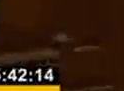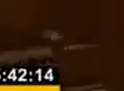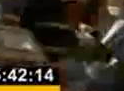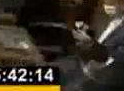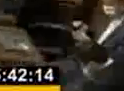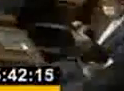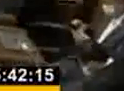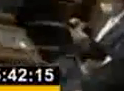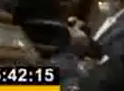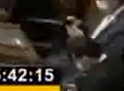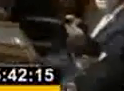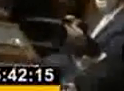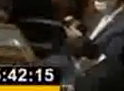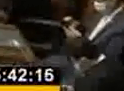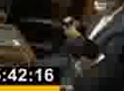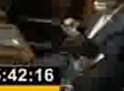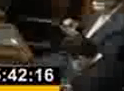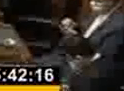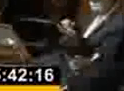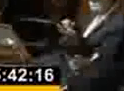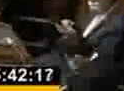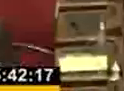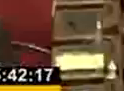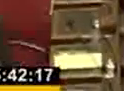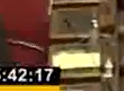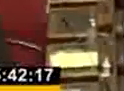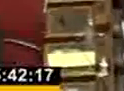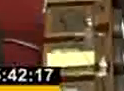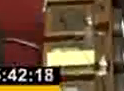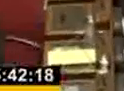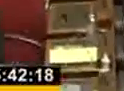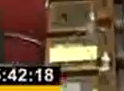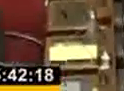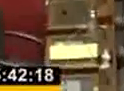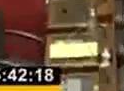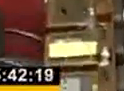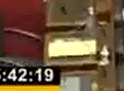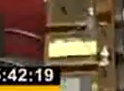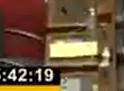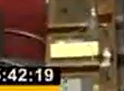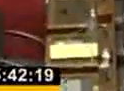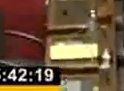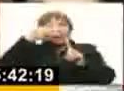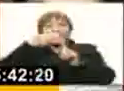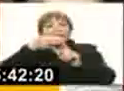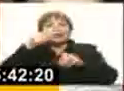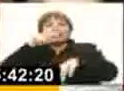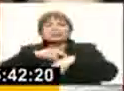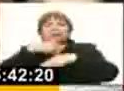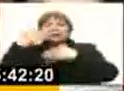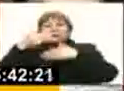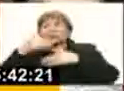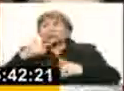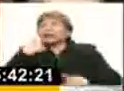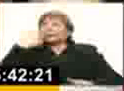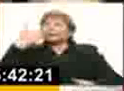guido bellido estas son algunas de las intervenciones de los parlamentarios en el hemiciclo que